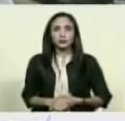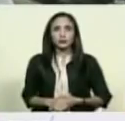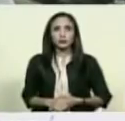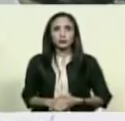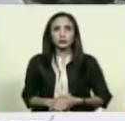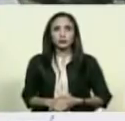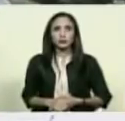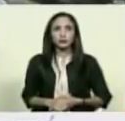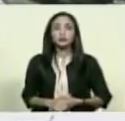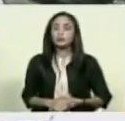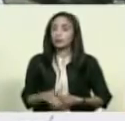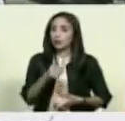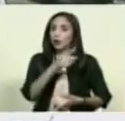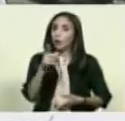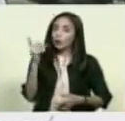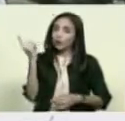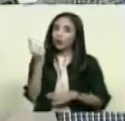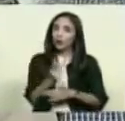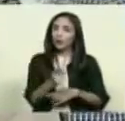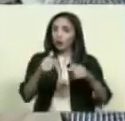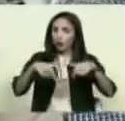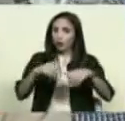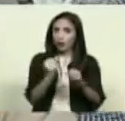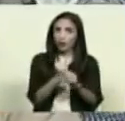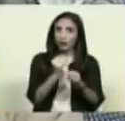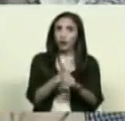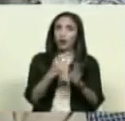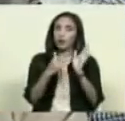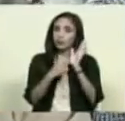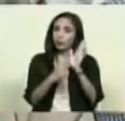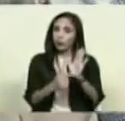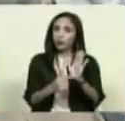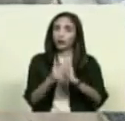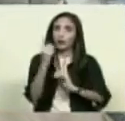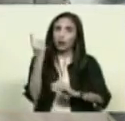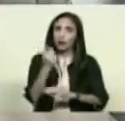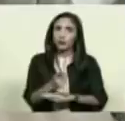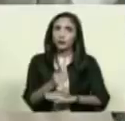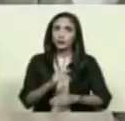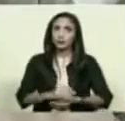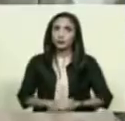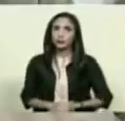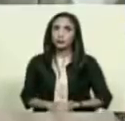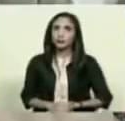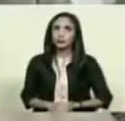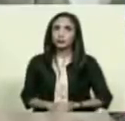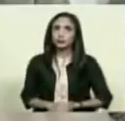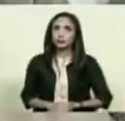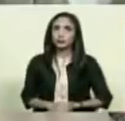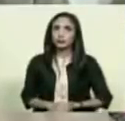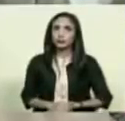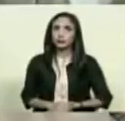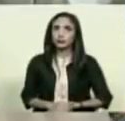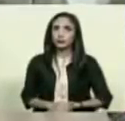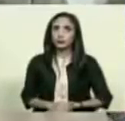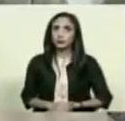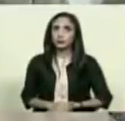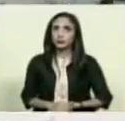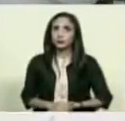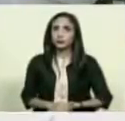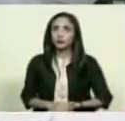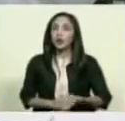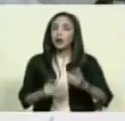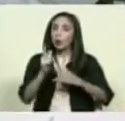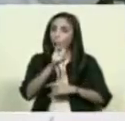Industria Canaima, usted debe dar el ejemplo aquí con los trabajadores. Ustedes pueden mostrar, montar otro galpón y montar